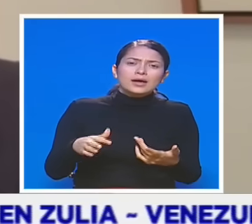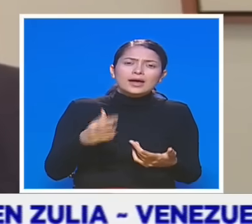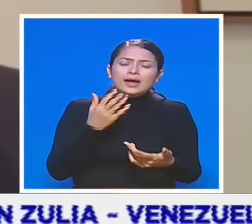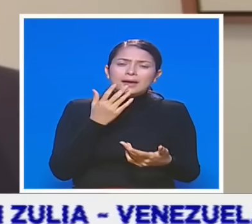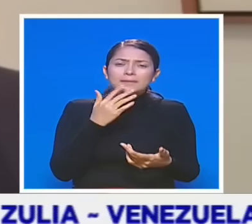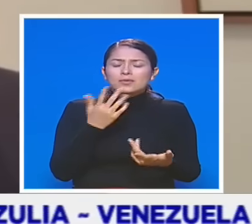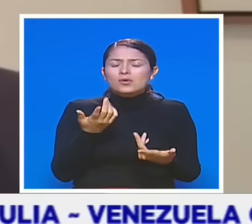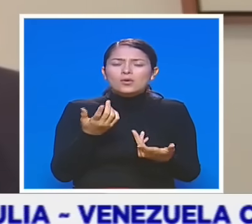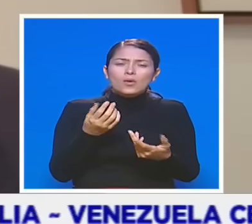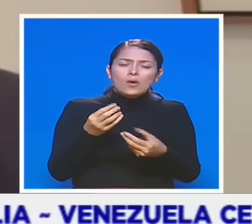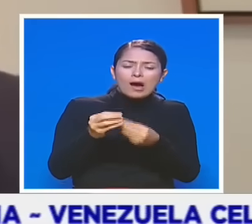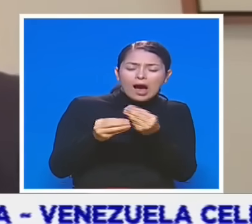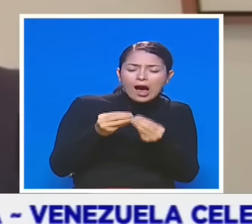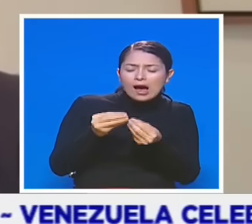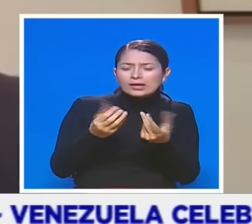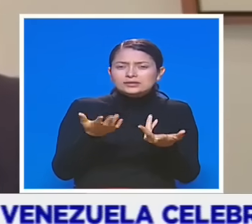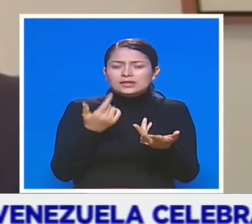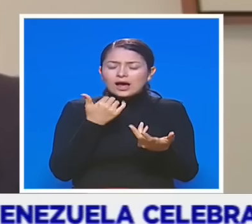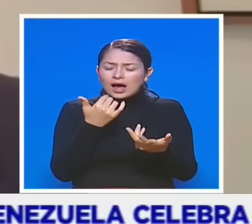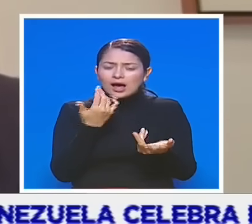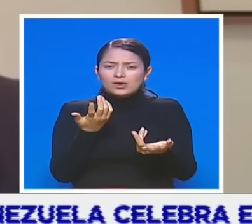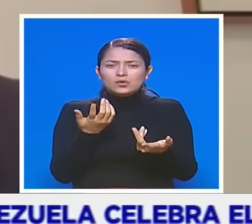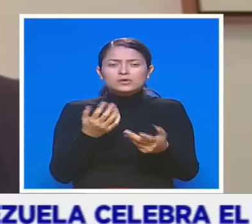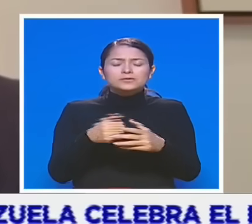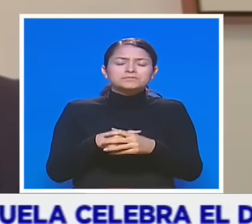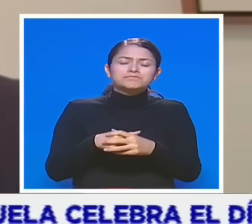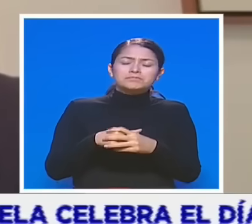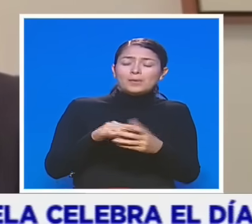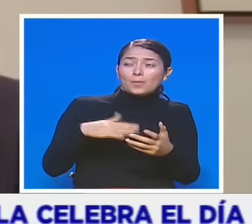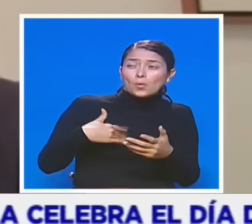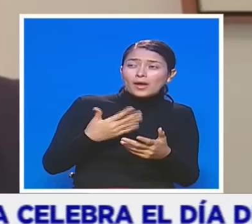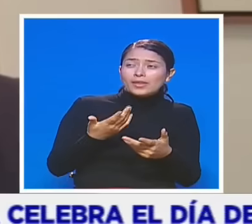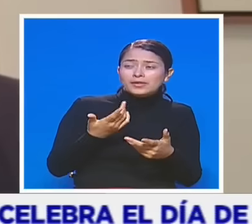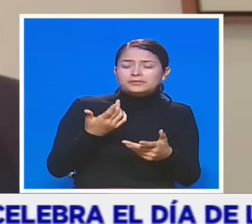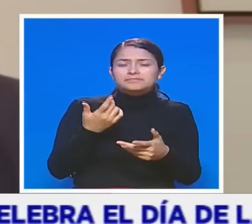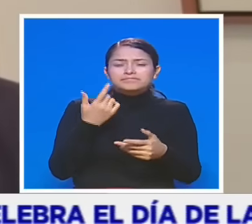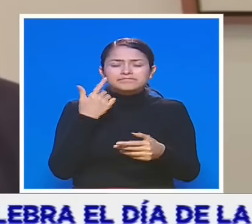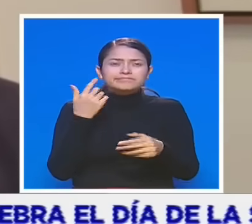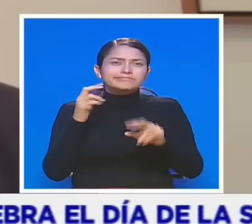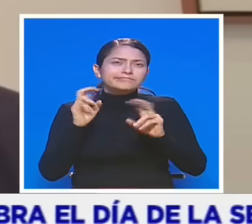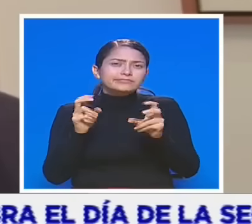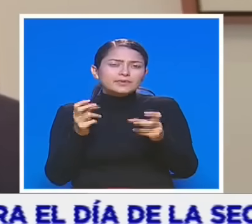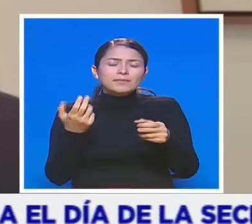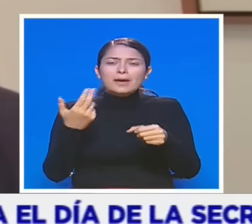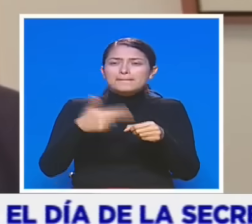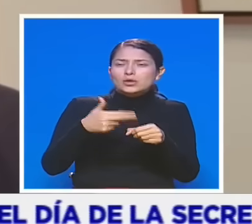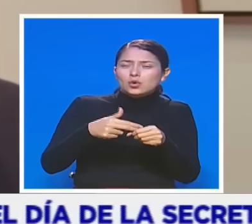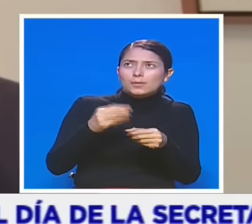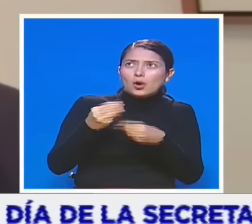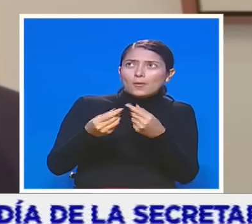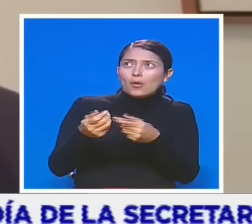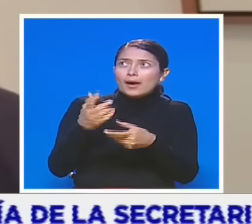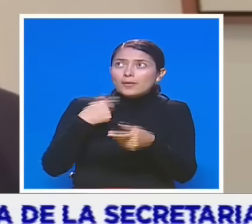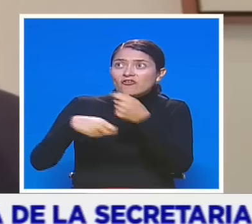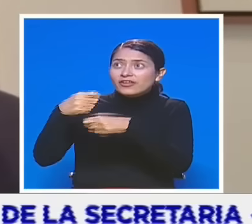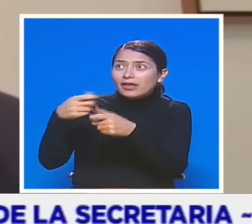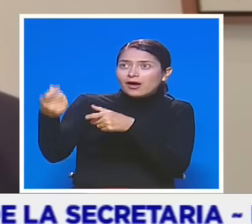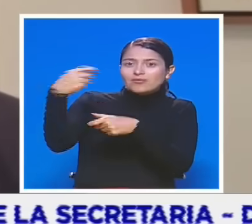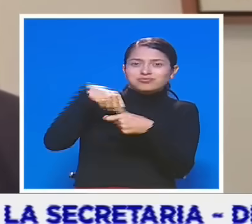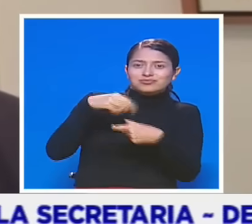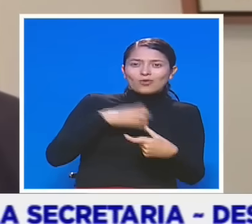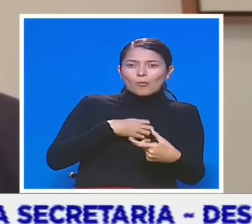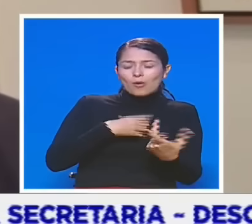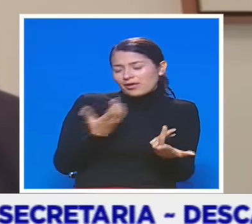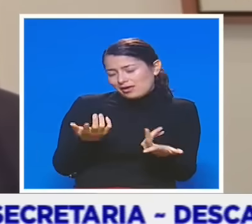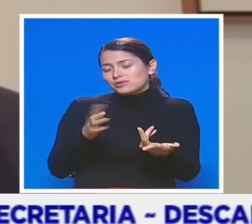hechos materiales, es decir, las acciones que pueden afectar los temas petroleros, la disposición de ingresos, o los temas perceptuales, esos